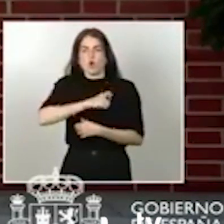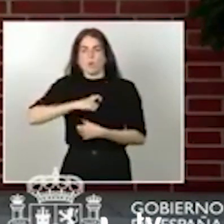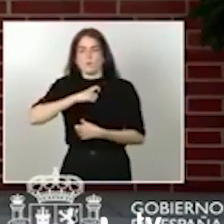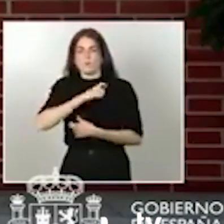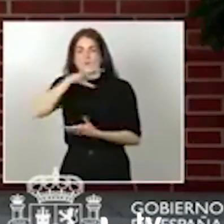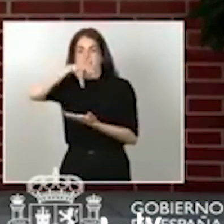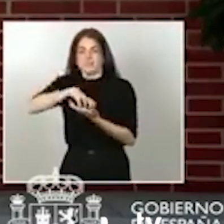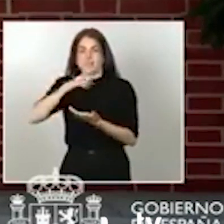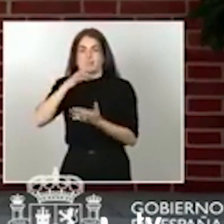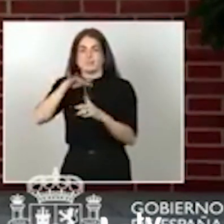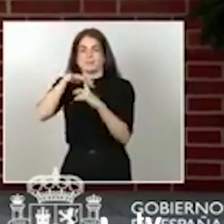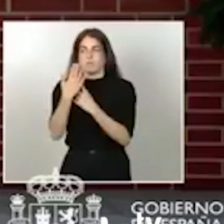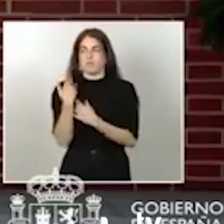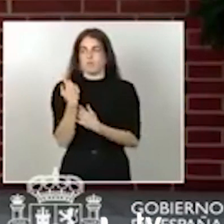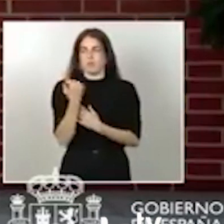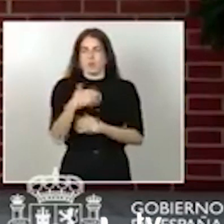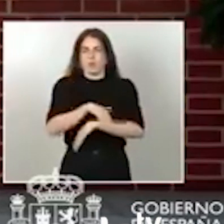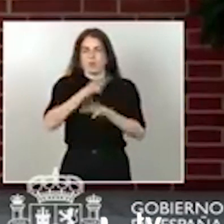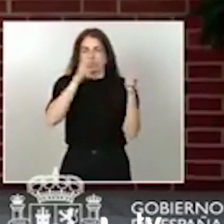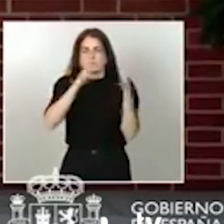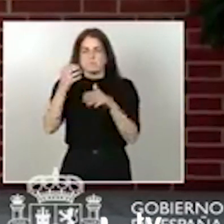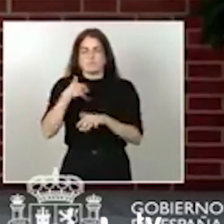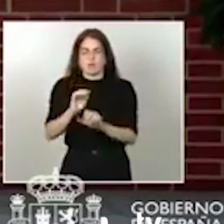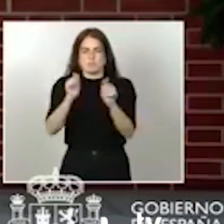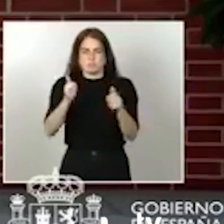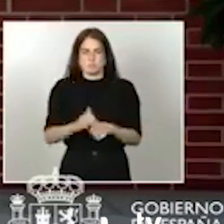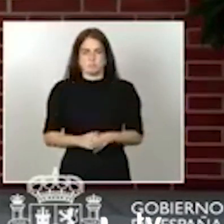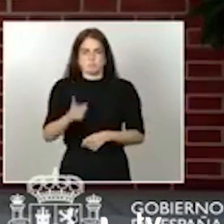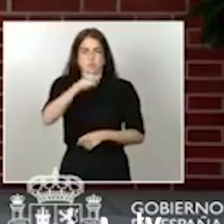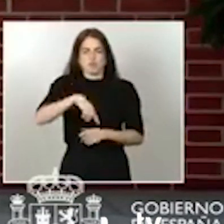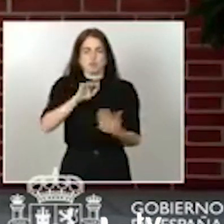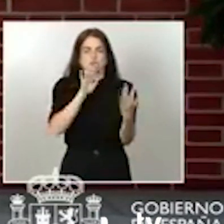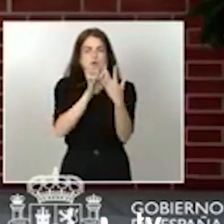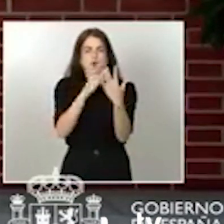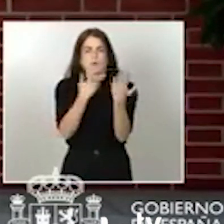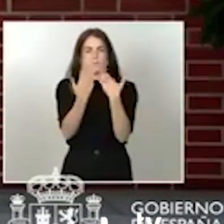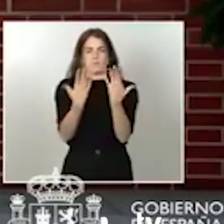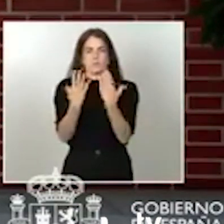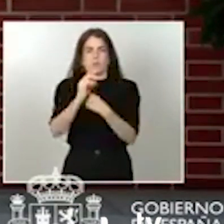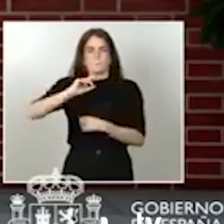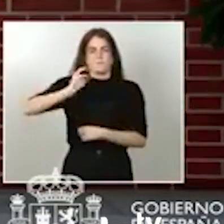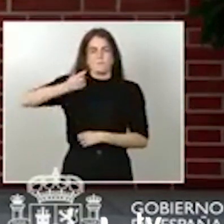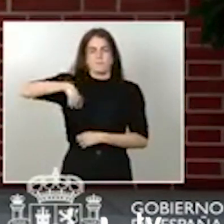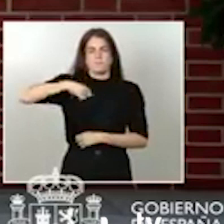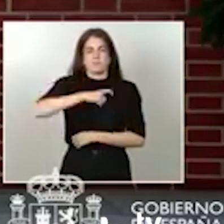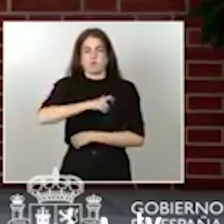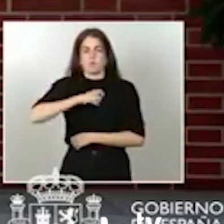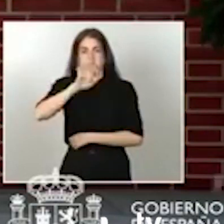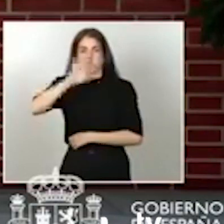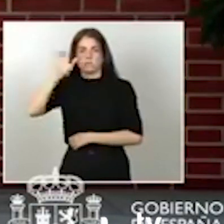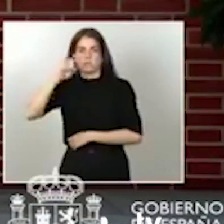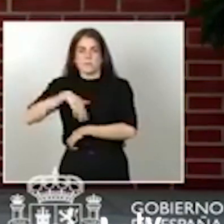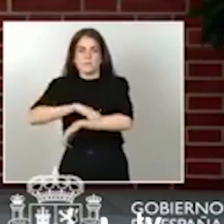ahora mismo en el consejo de ministros he mantenido también conversaciones con el vicepresidente de la comisión europea y el ministro de asuntos exteriores de la